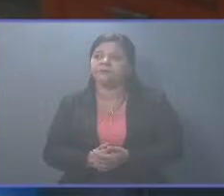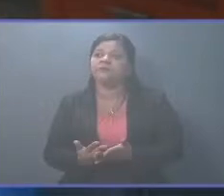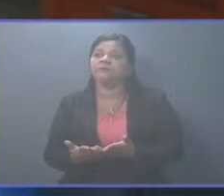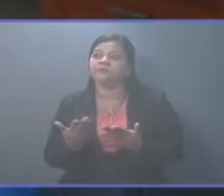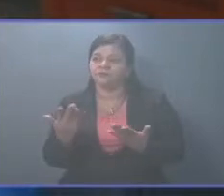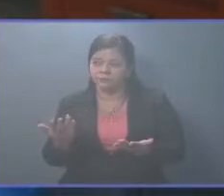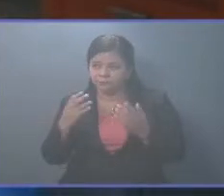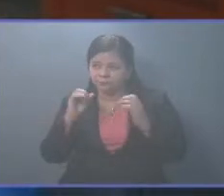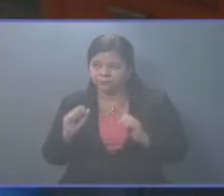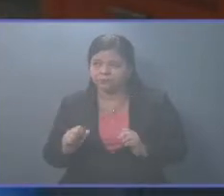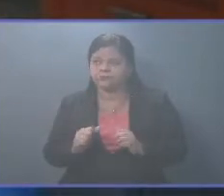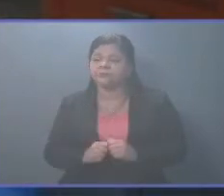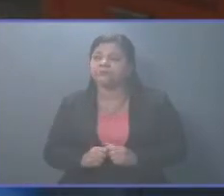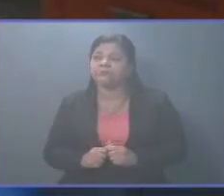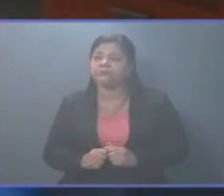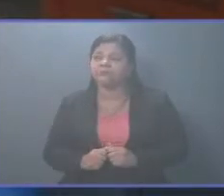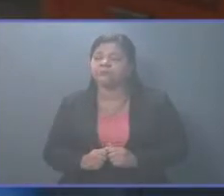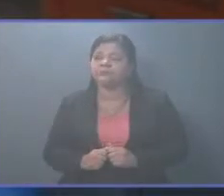para lograr